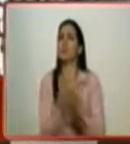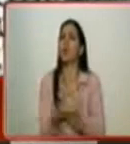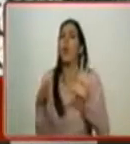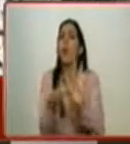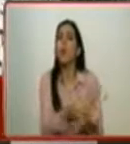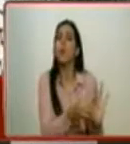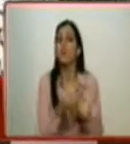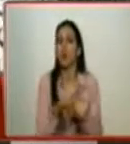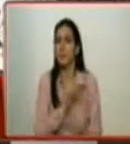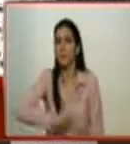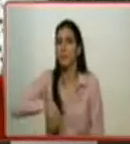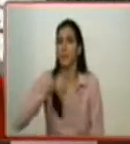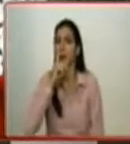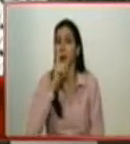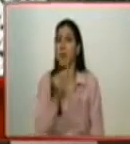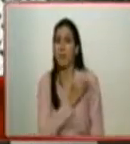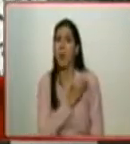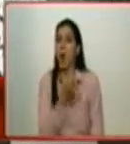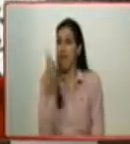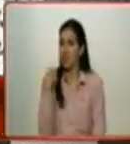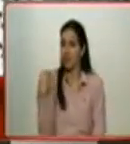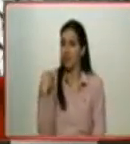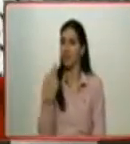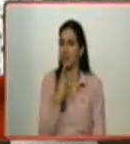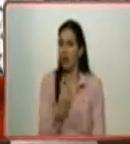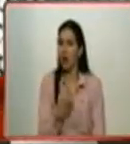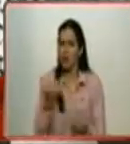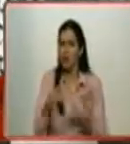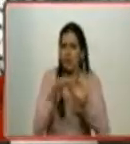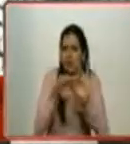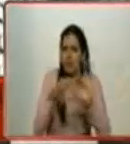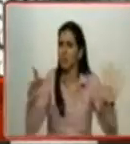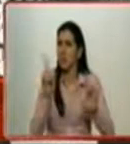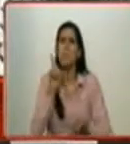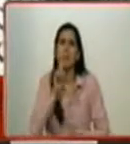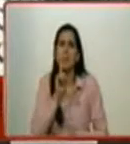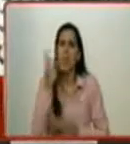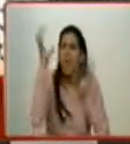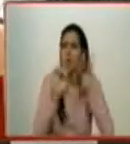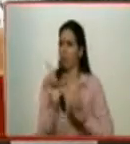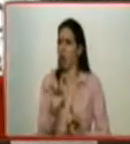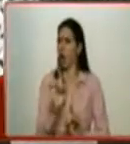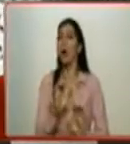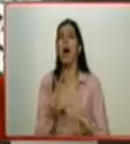El presidente Nicolás Maduro nos dijo ayer mismo que no era hora de divisiones y de intrigas. Nosotros le tomamos la palabra al